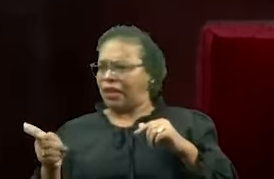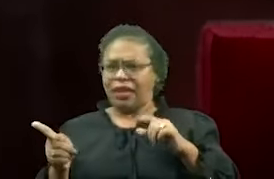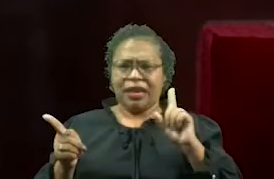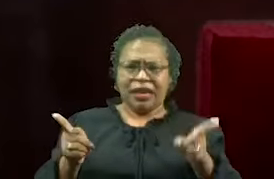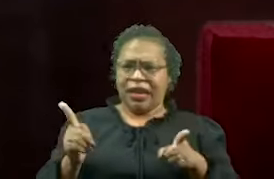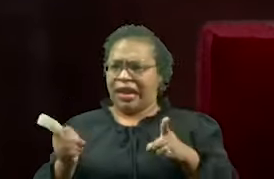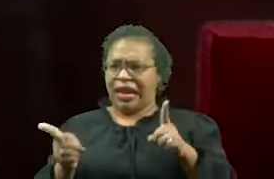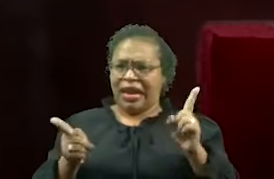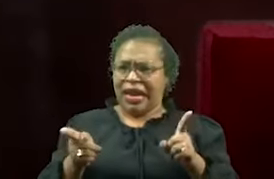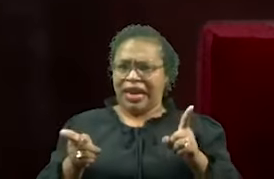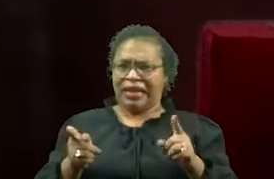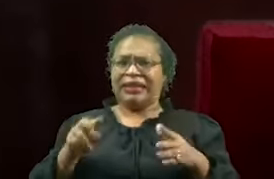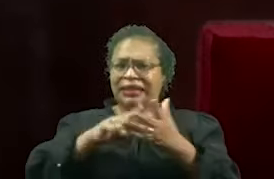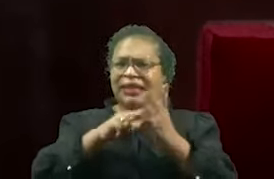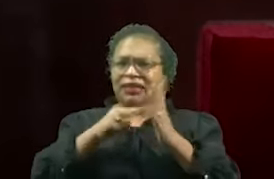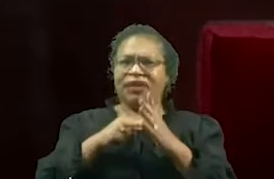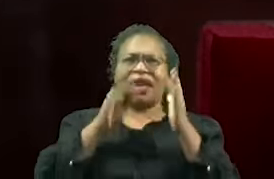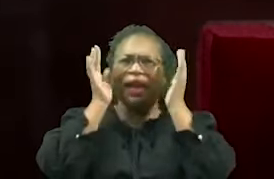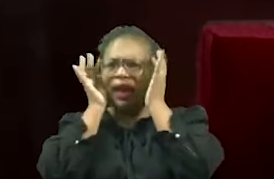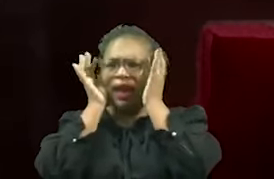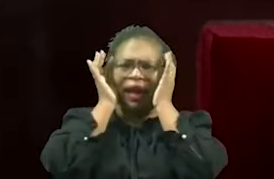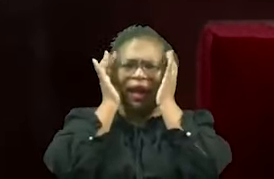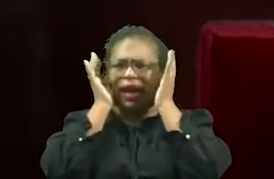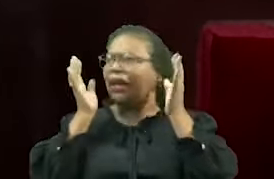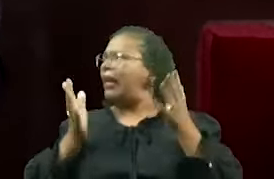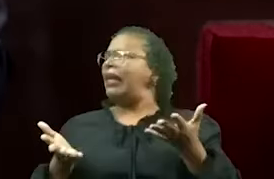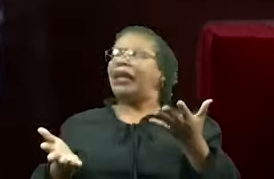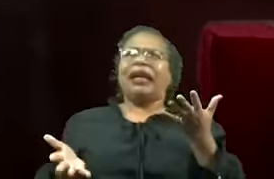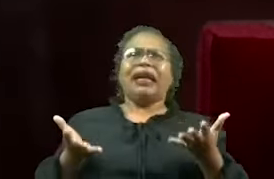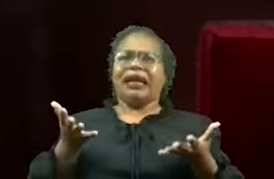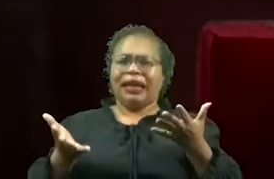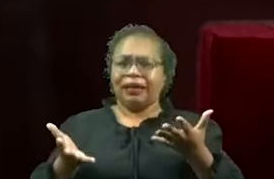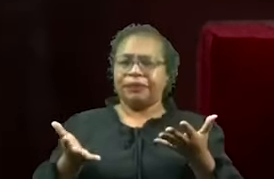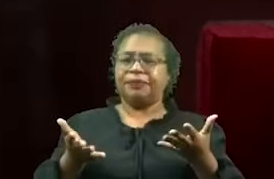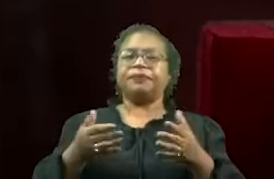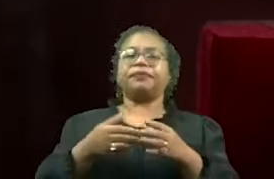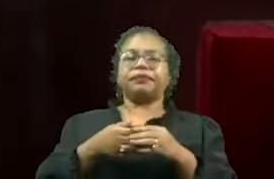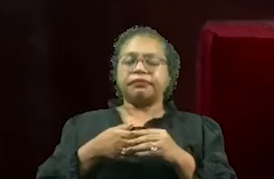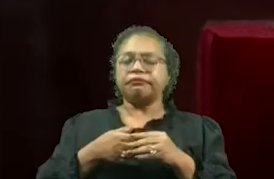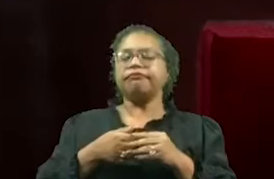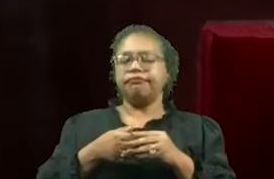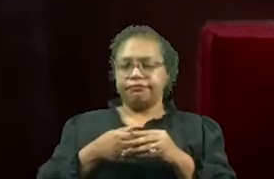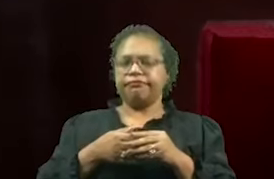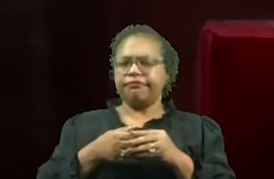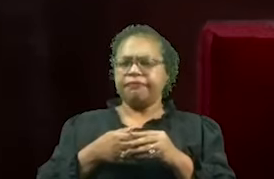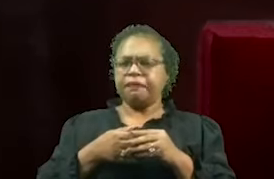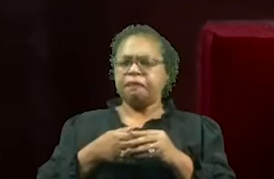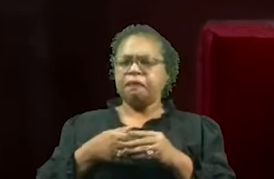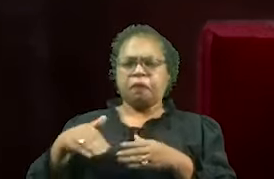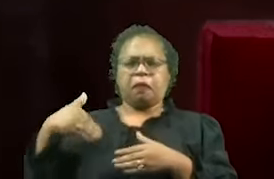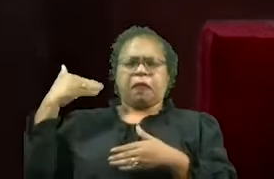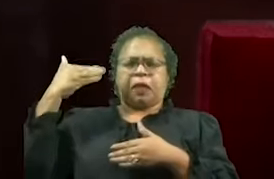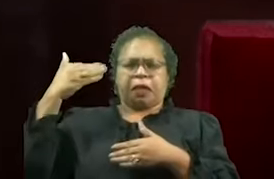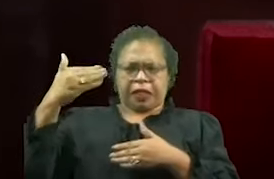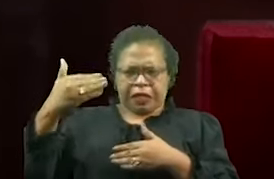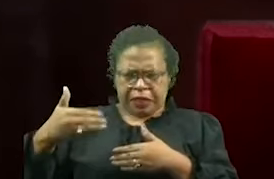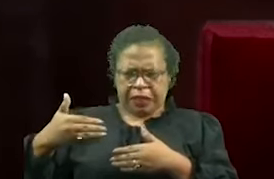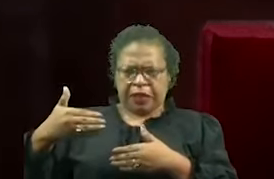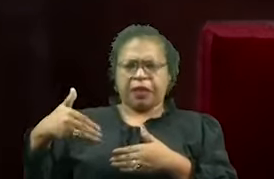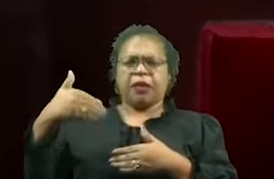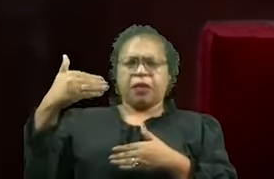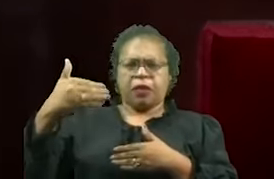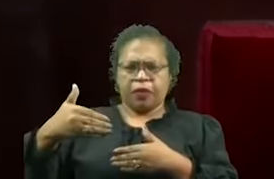fragmentación e incertidumbre sigamos caminando Juntos por esa memoria histórica pensemos en cada